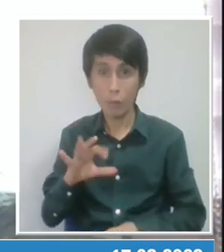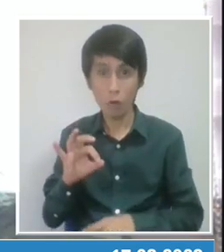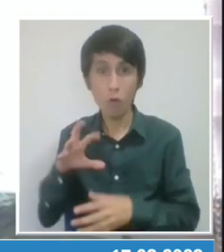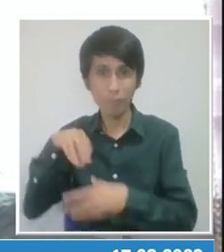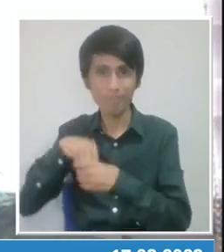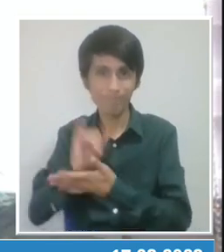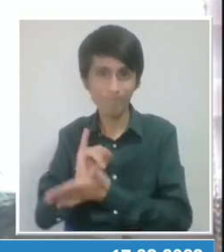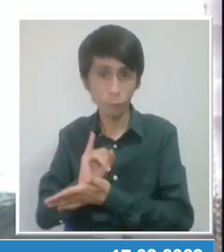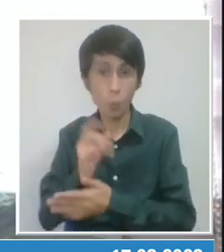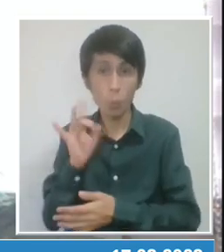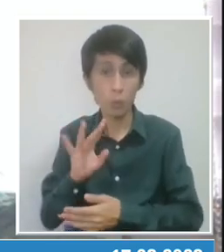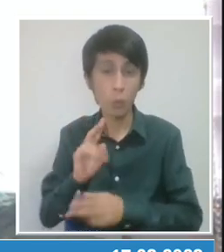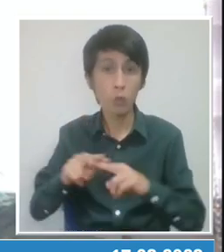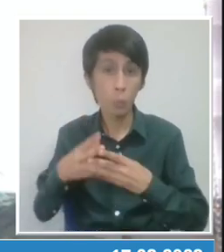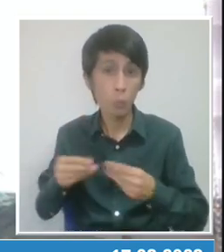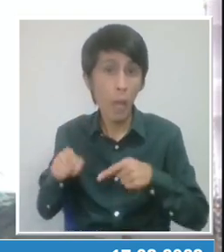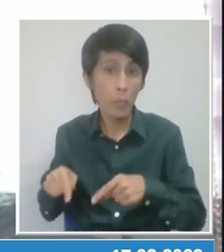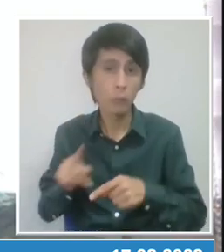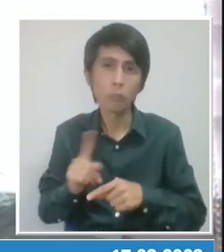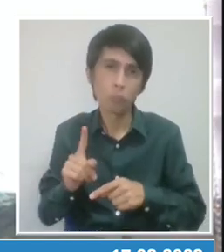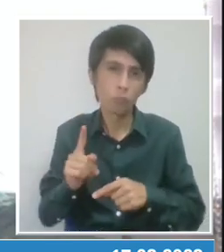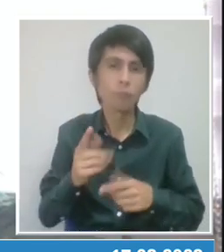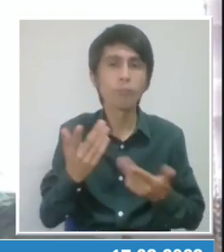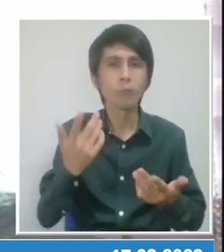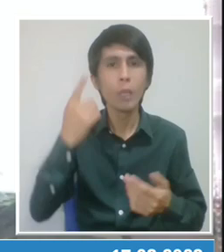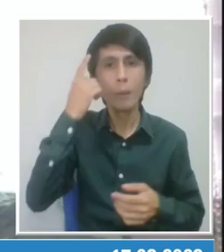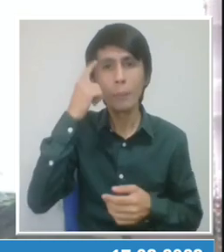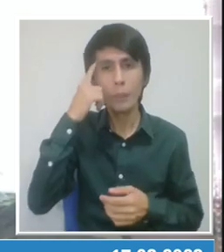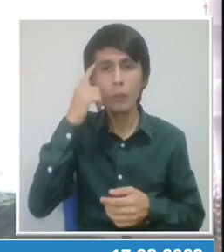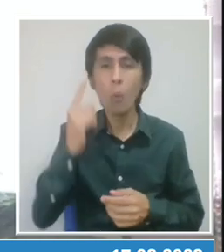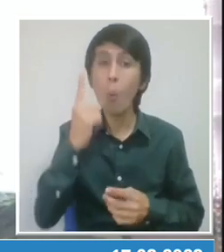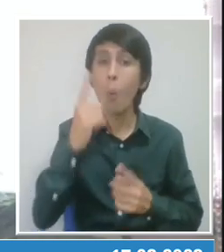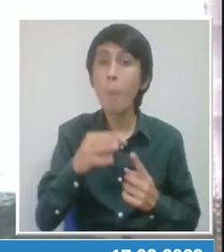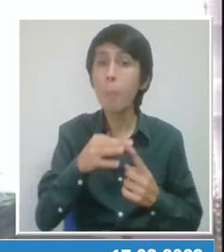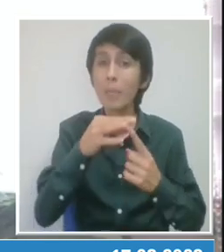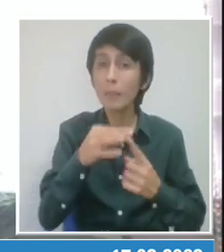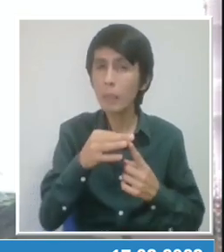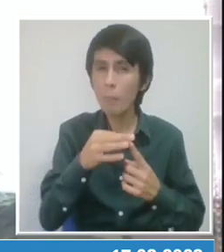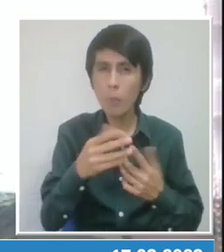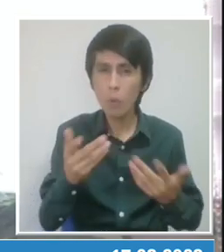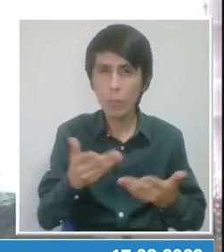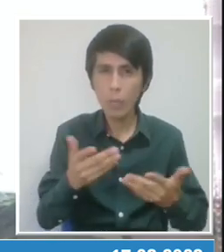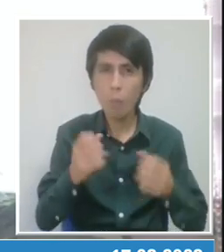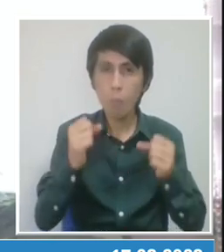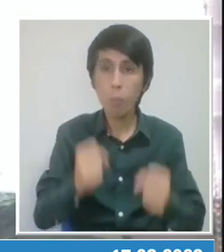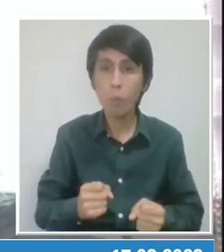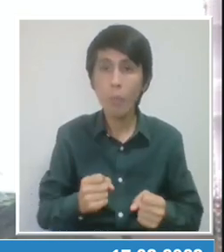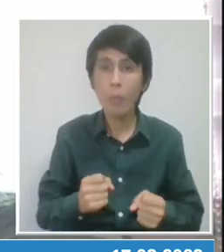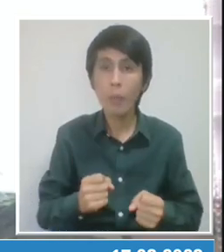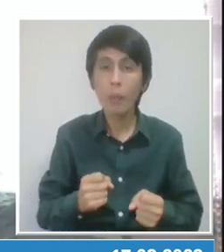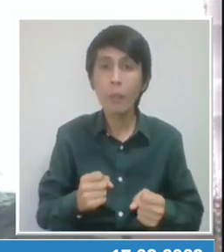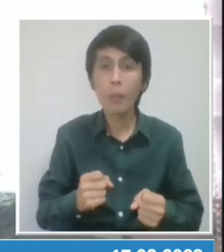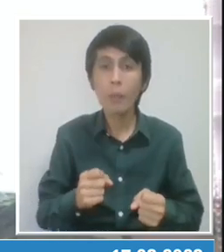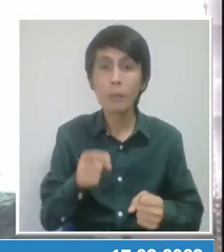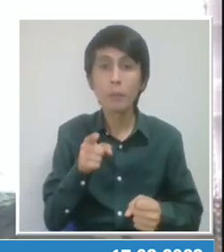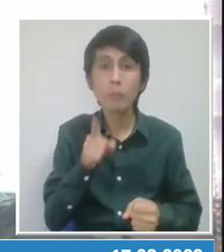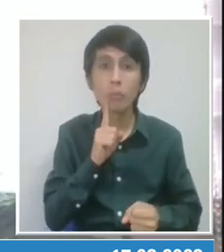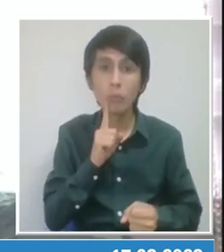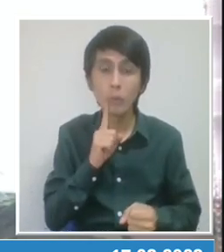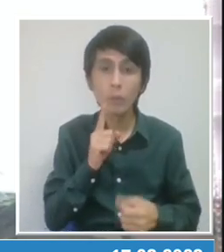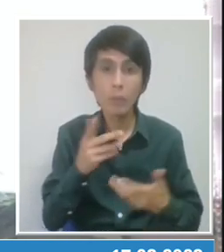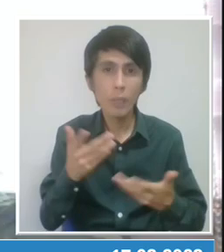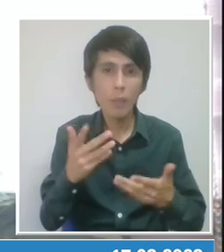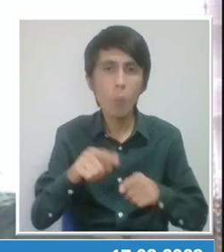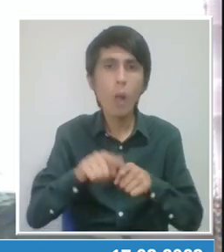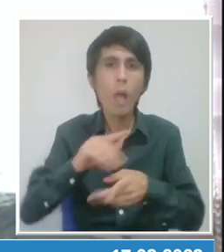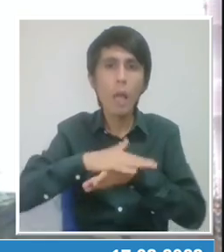Y yo pensaría que uno de los principios, sin agotar el espectro, que podría favorecer a eso, ¿no?, y equilibrar